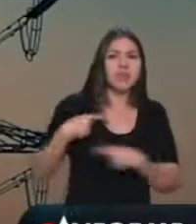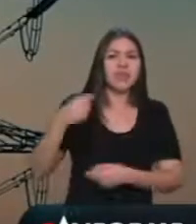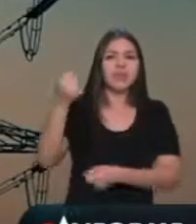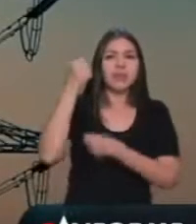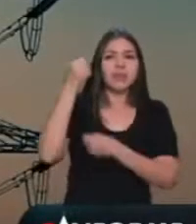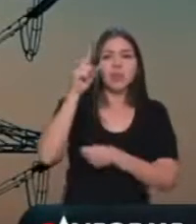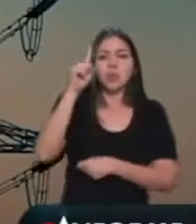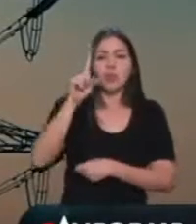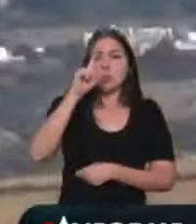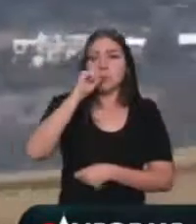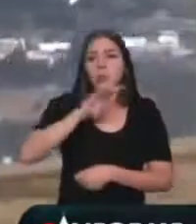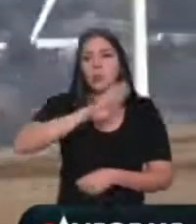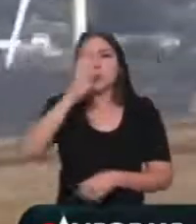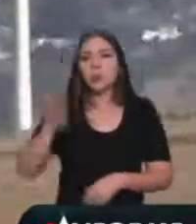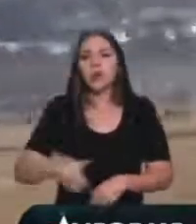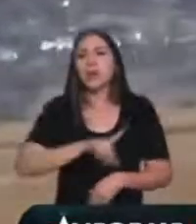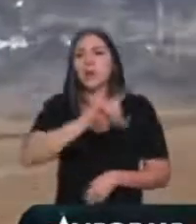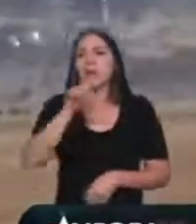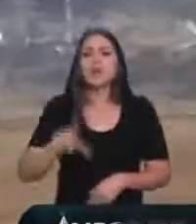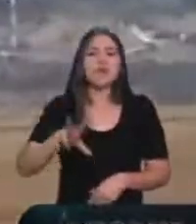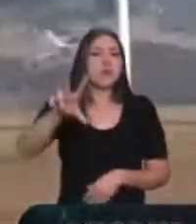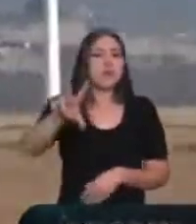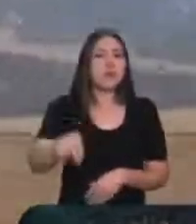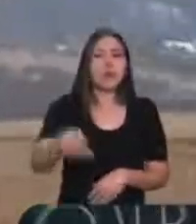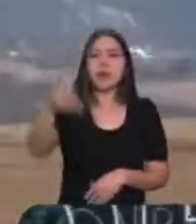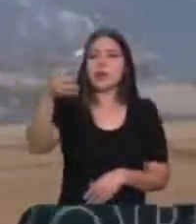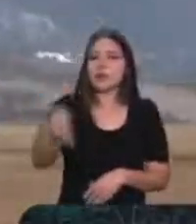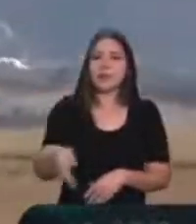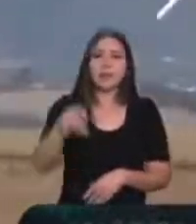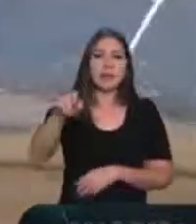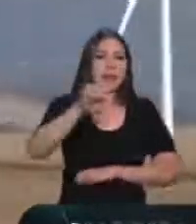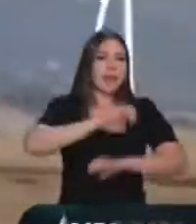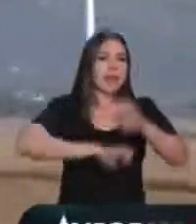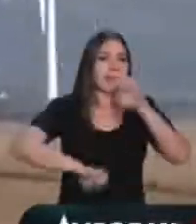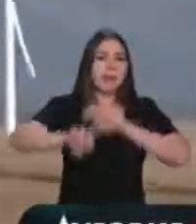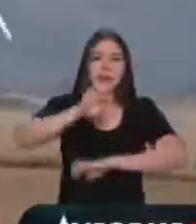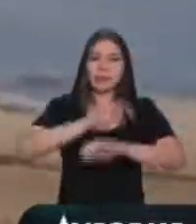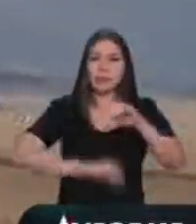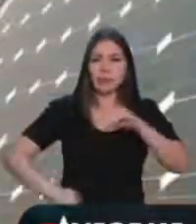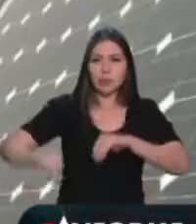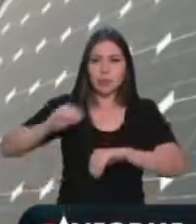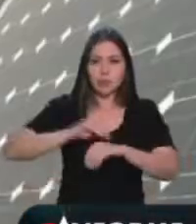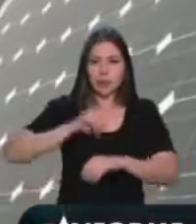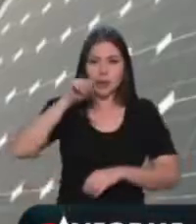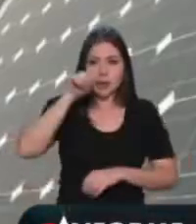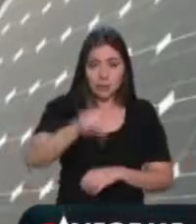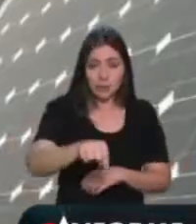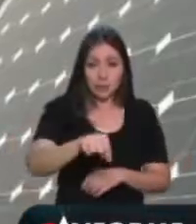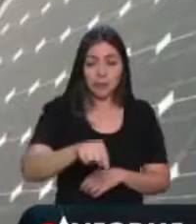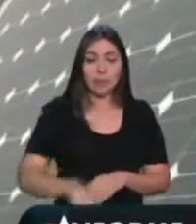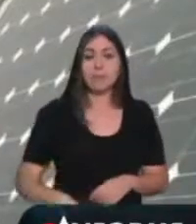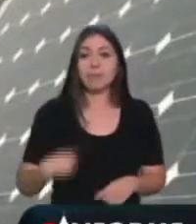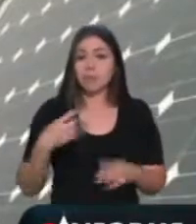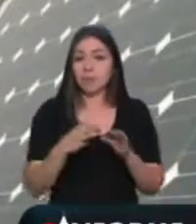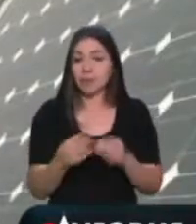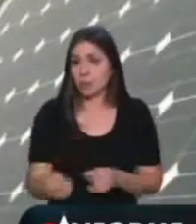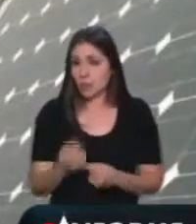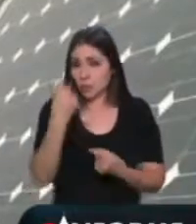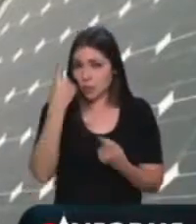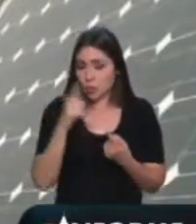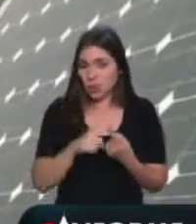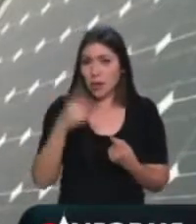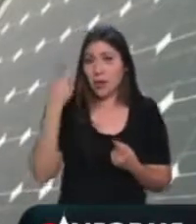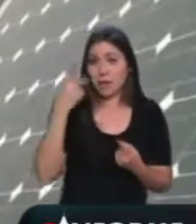bueno, finalmente les revocan todo esto, ¿ok? Pero esa es una. Tiene otras,